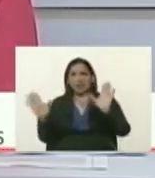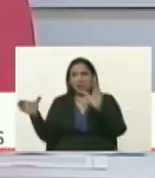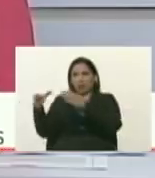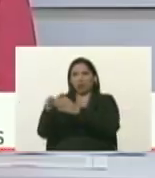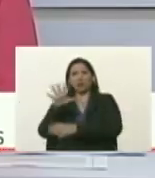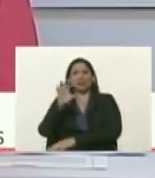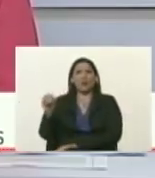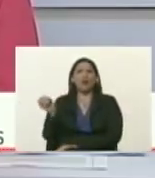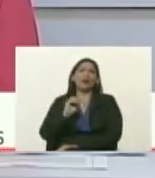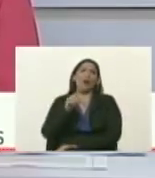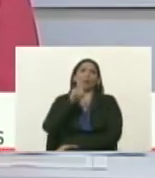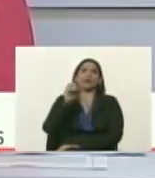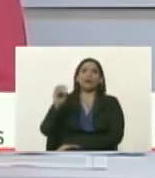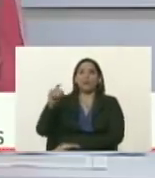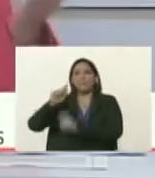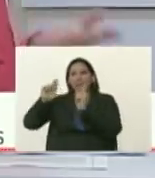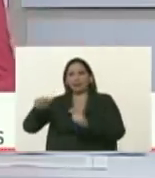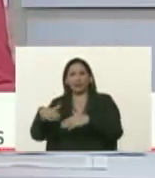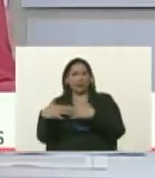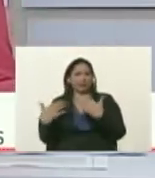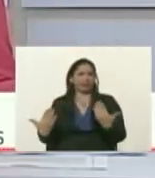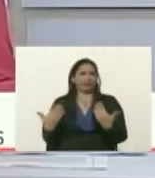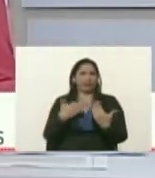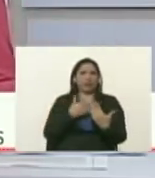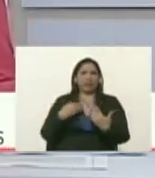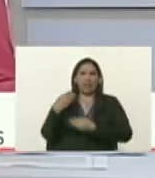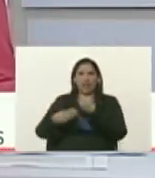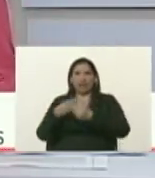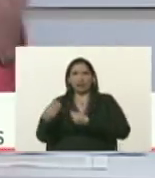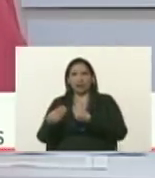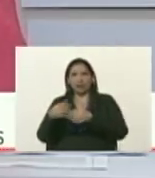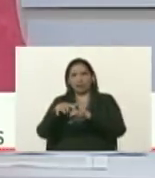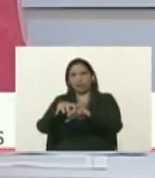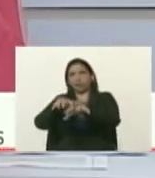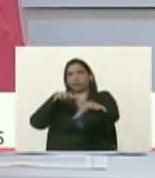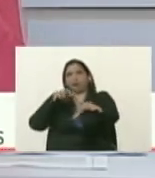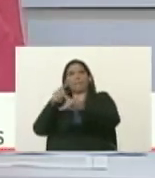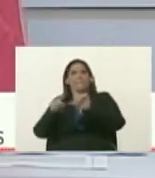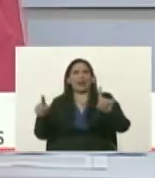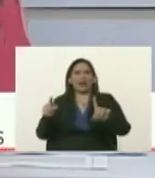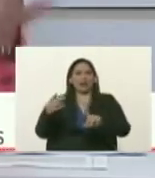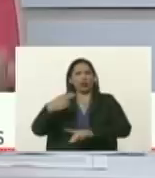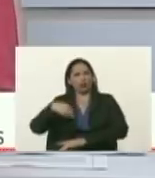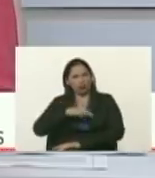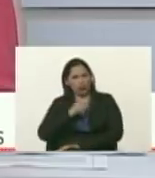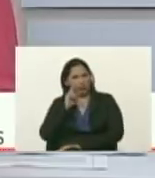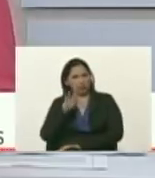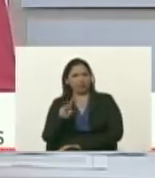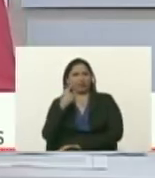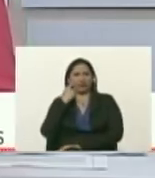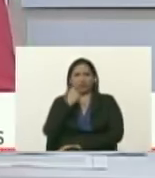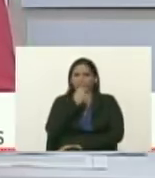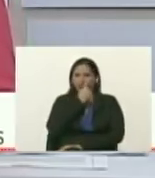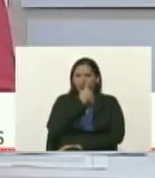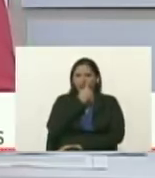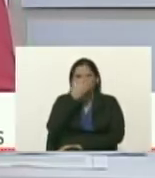50, 100 personas que pretenden presentar como multitudes. Pero todos los que tenemos ojos sabemos contar.